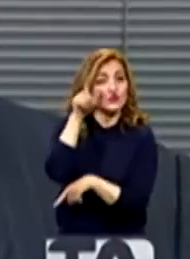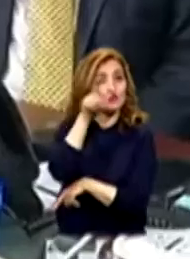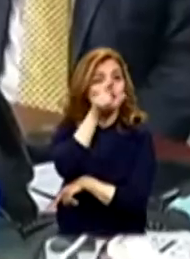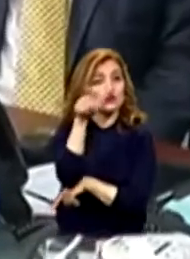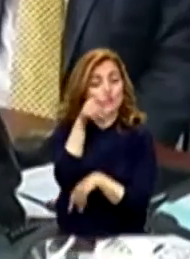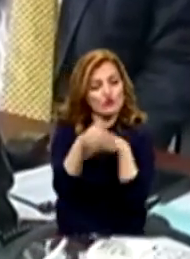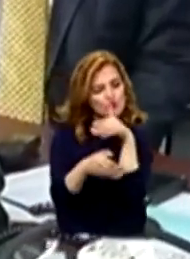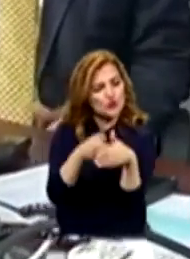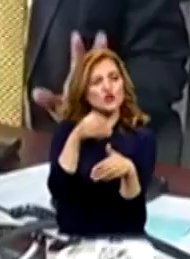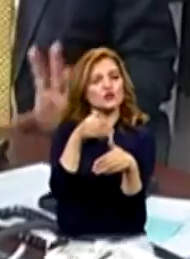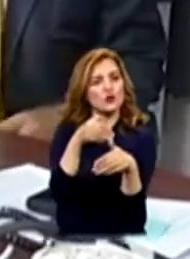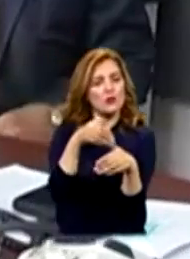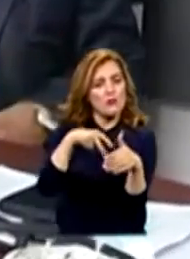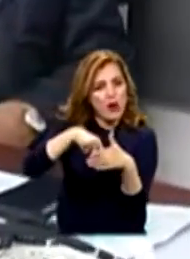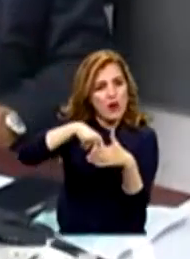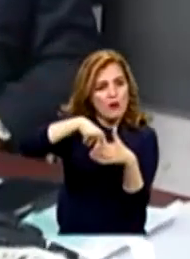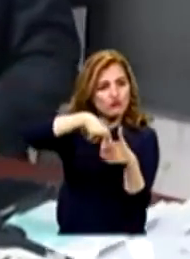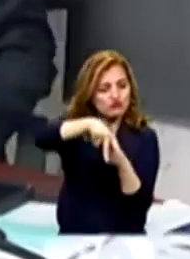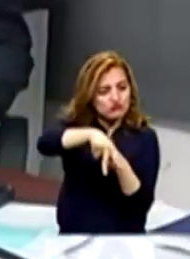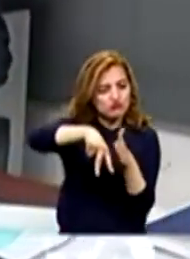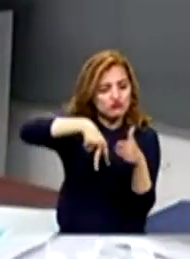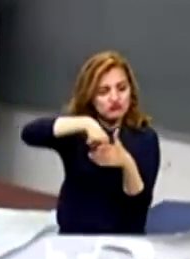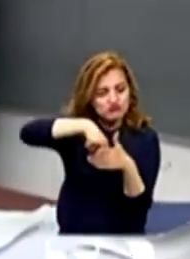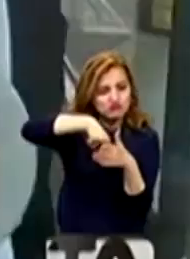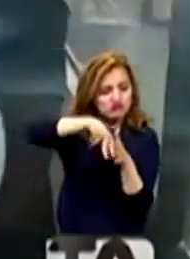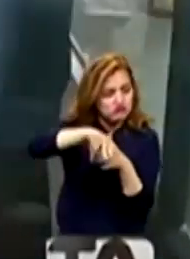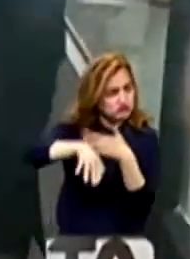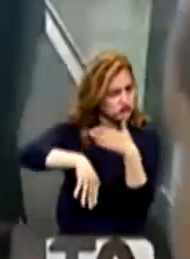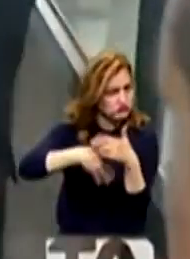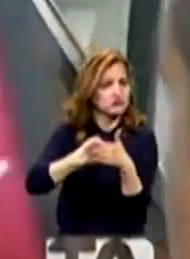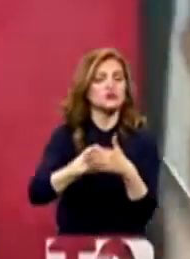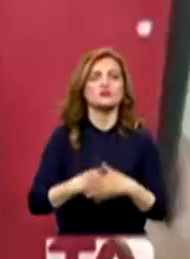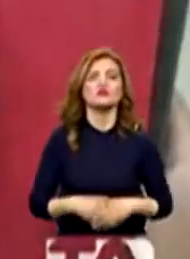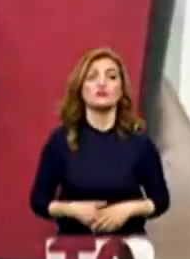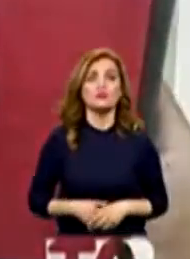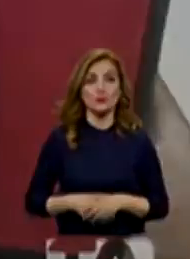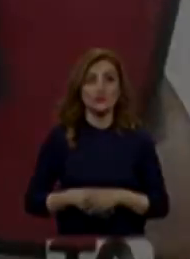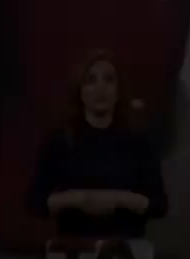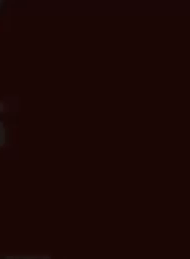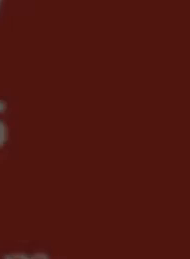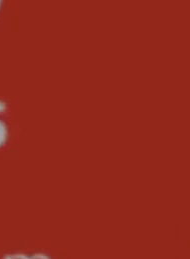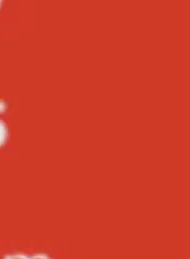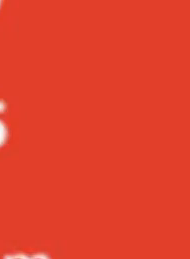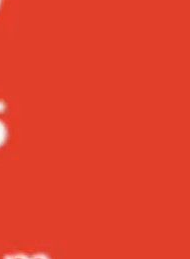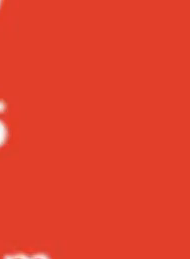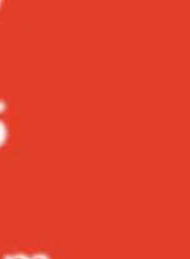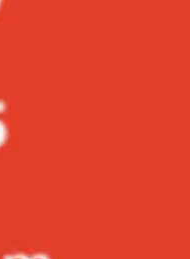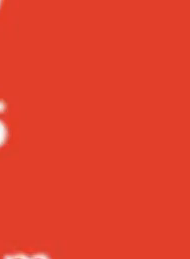que ha superado casi todas las fases. Fausto Yepes, 24 horas.